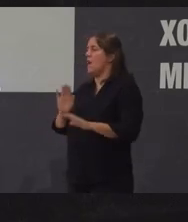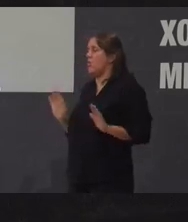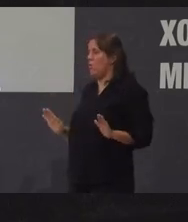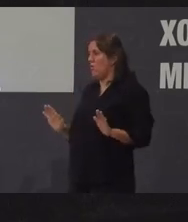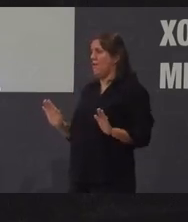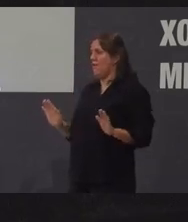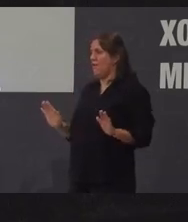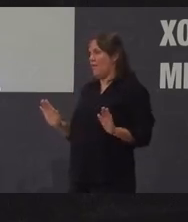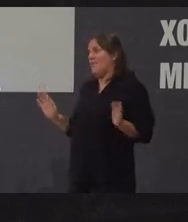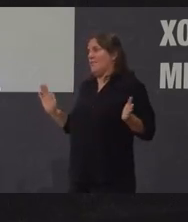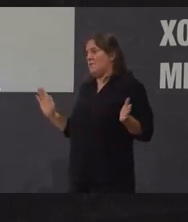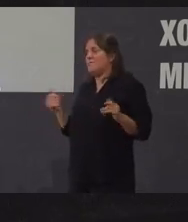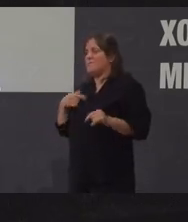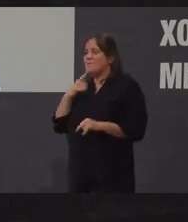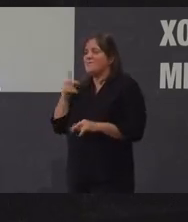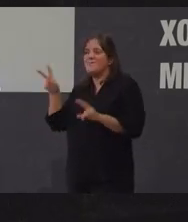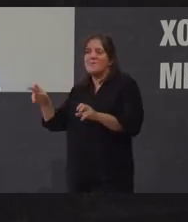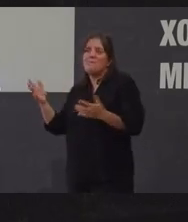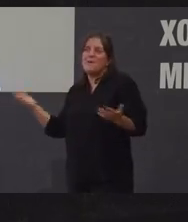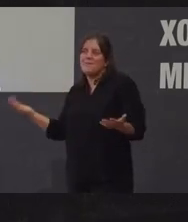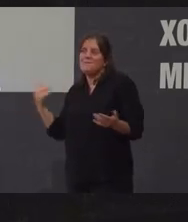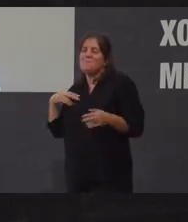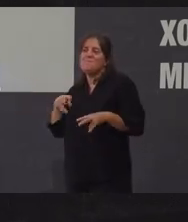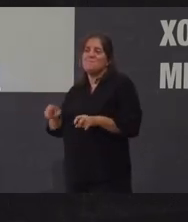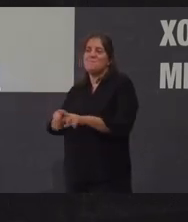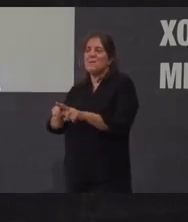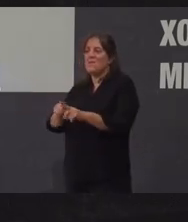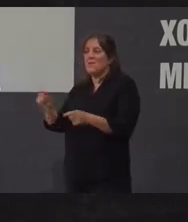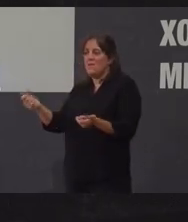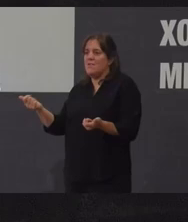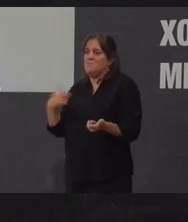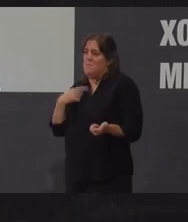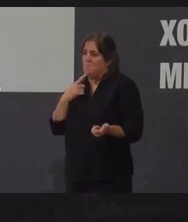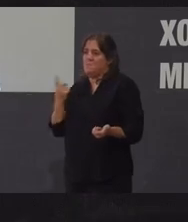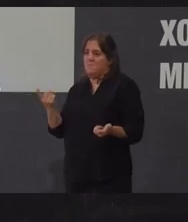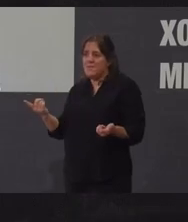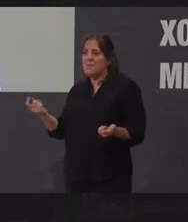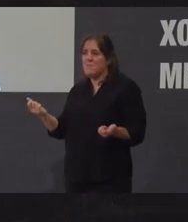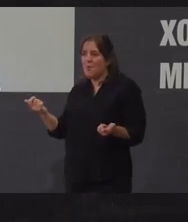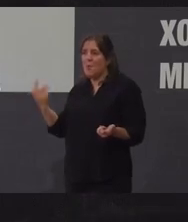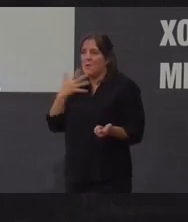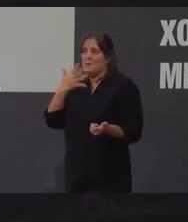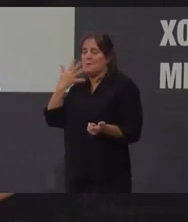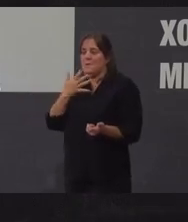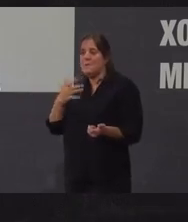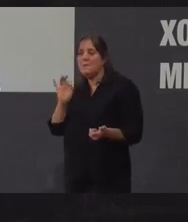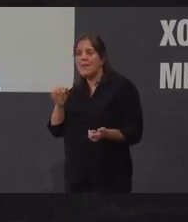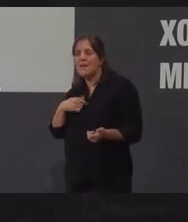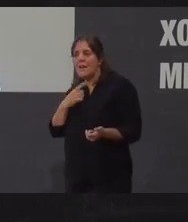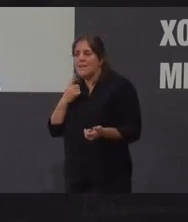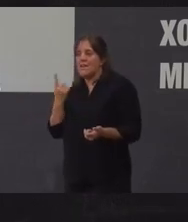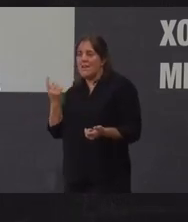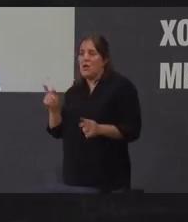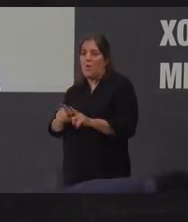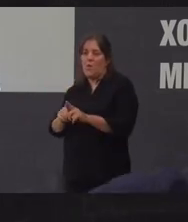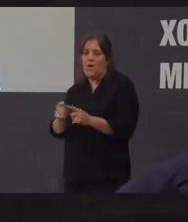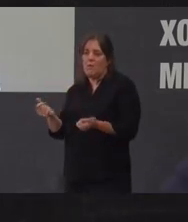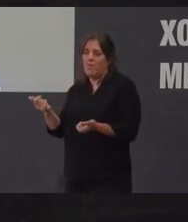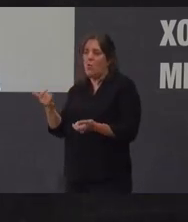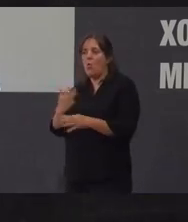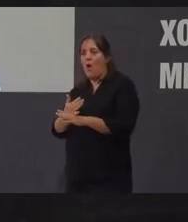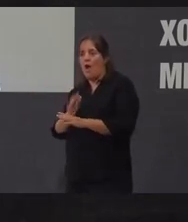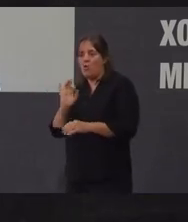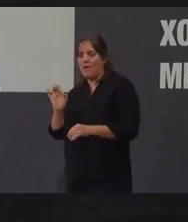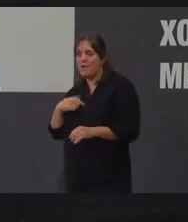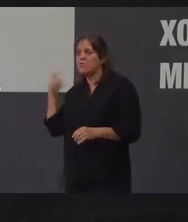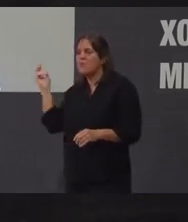Pois isto, home, en principio date moito xogo para saber con que empresa podes... Entón, iso